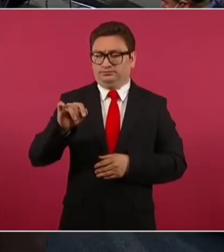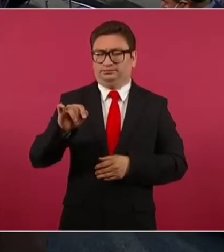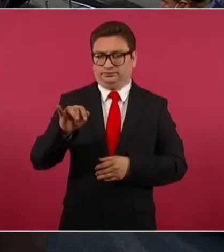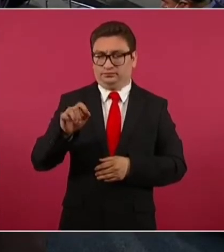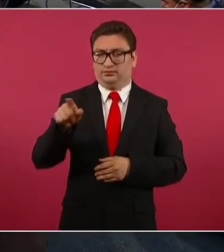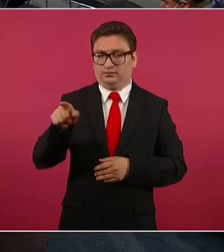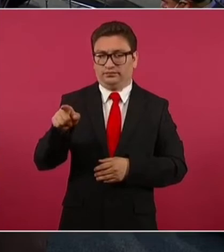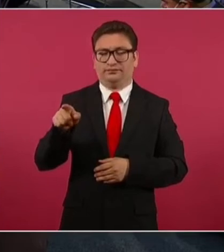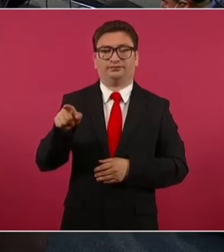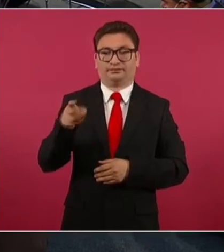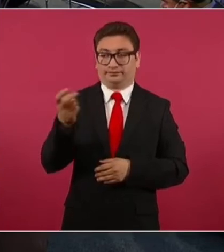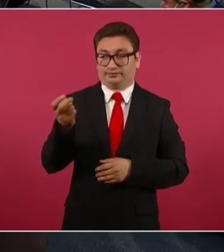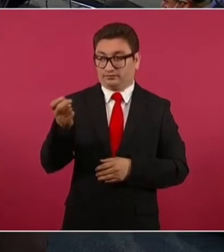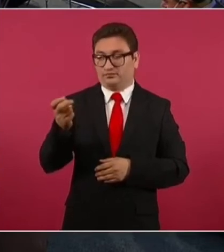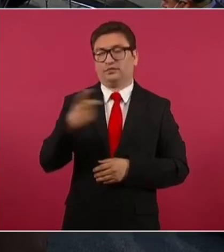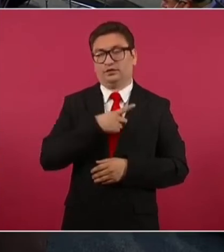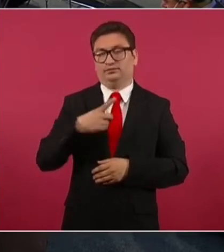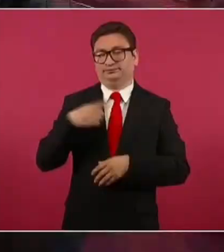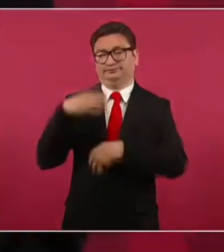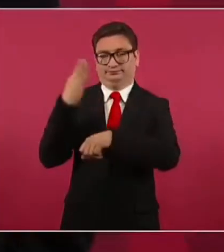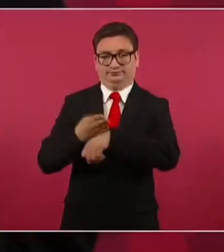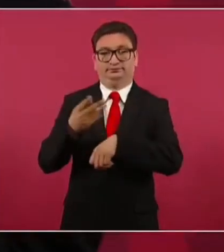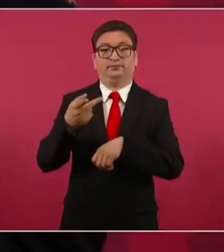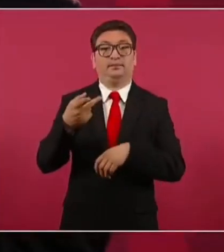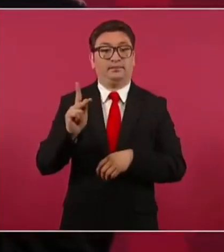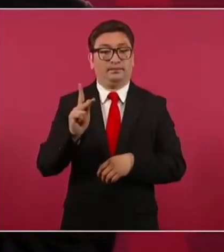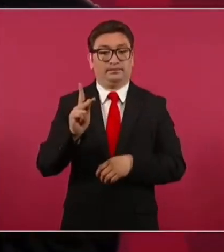de, además de eso, pues castigarse, pero